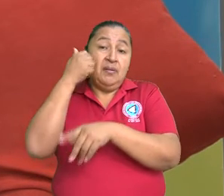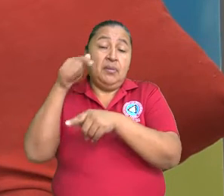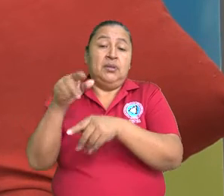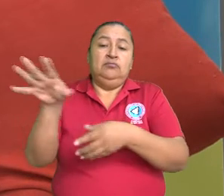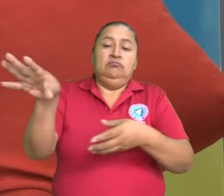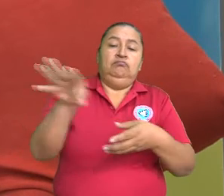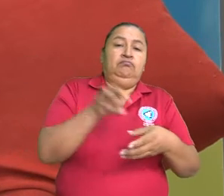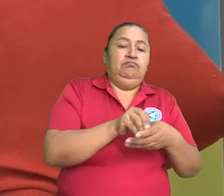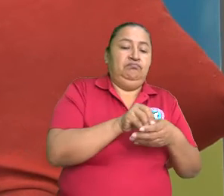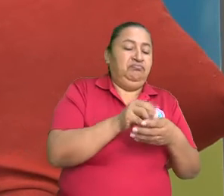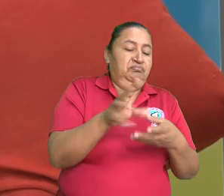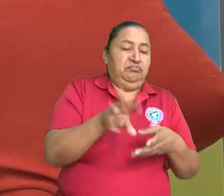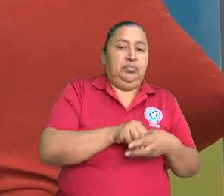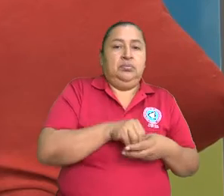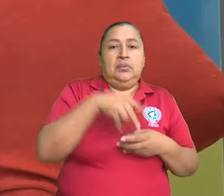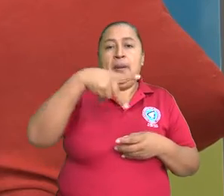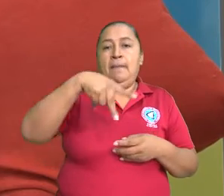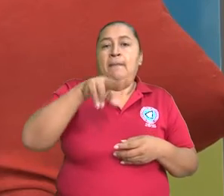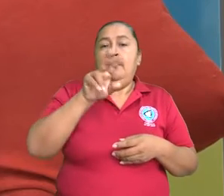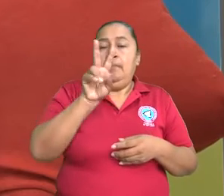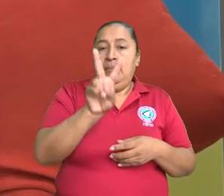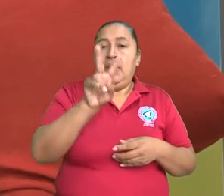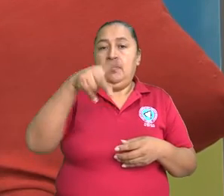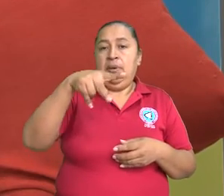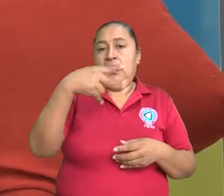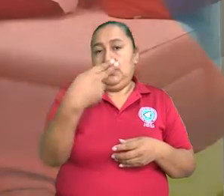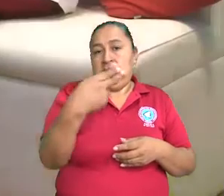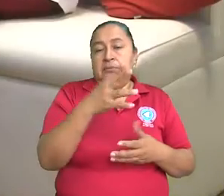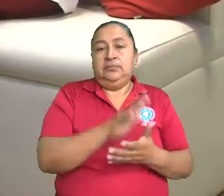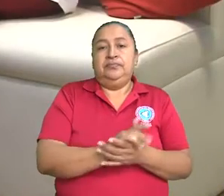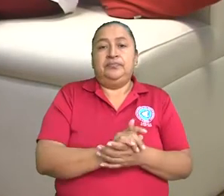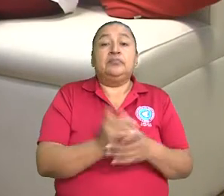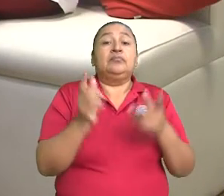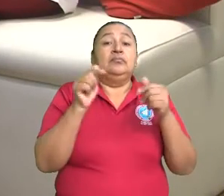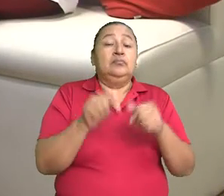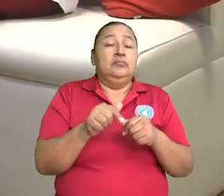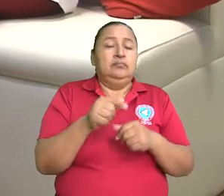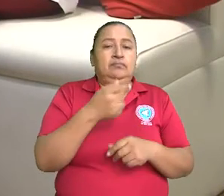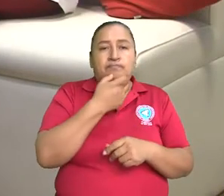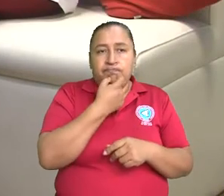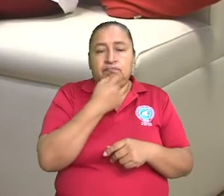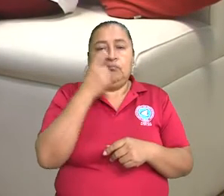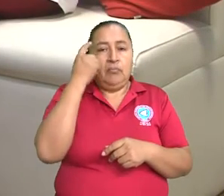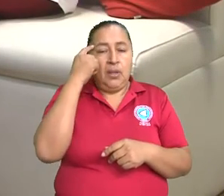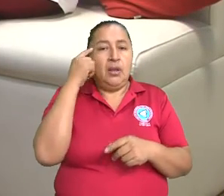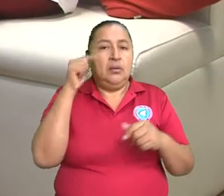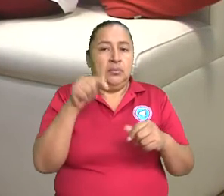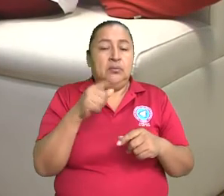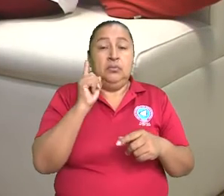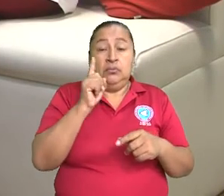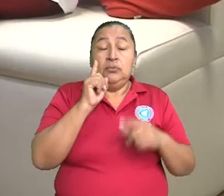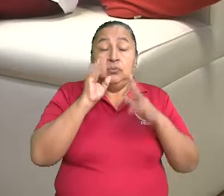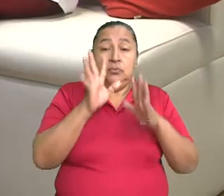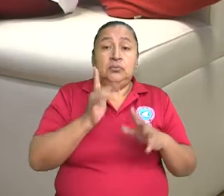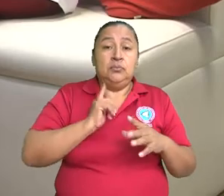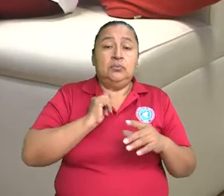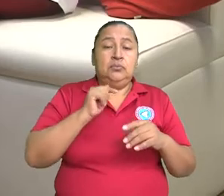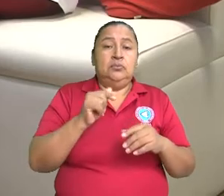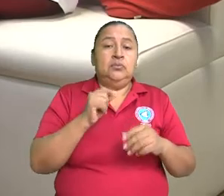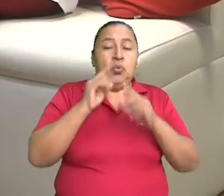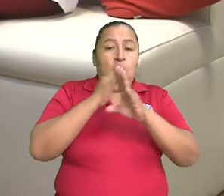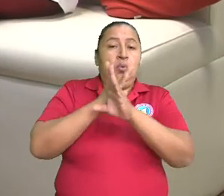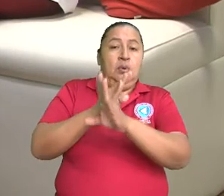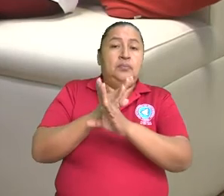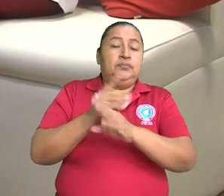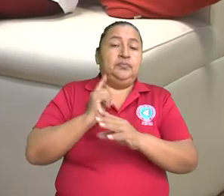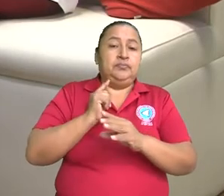entonces usted adquiere el virus. Ya, obviamente una de las protecciones que puede hacer ante el virus